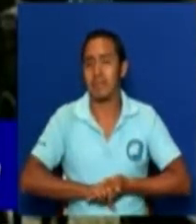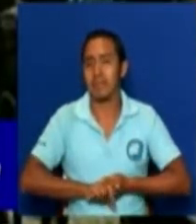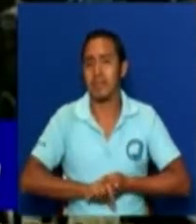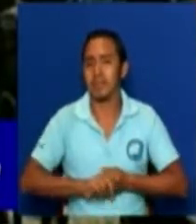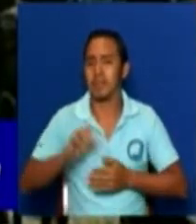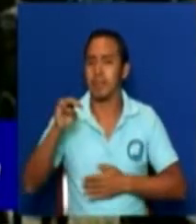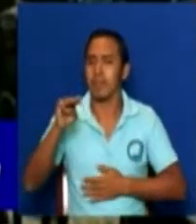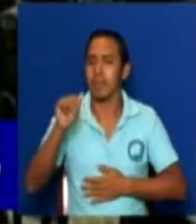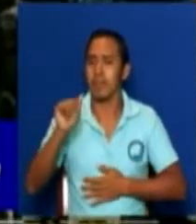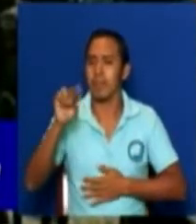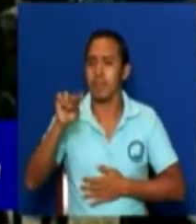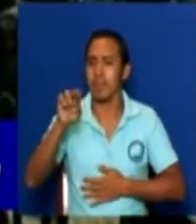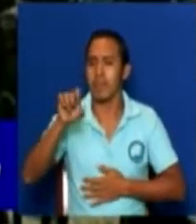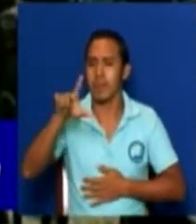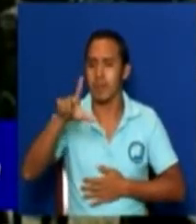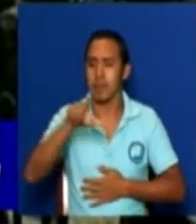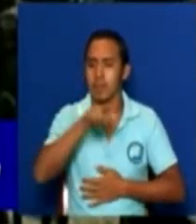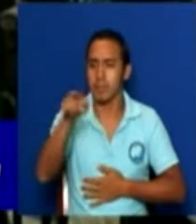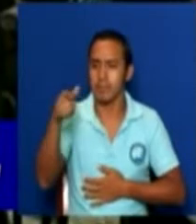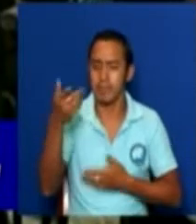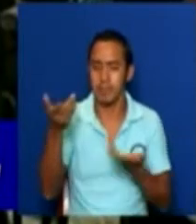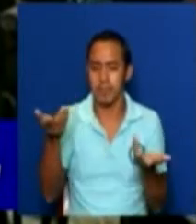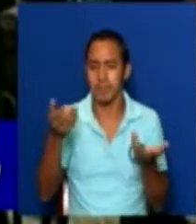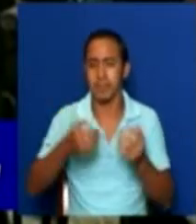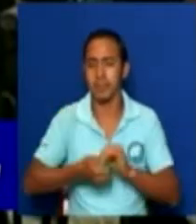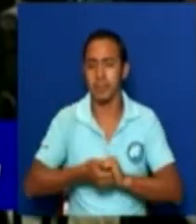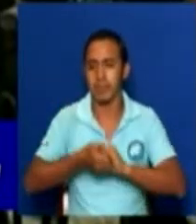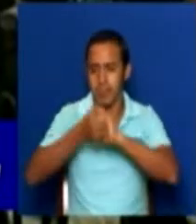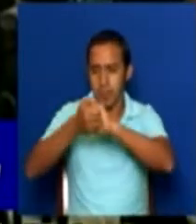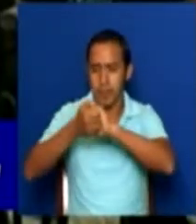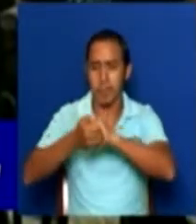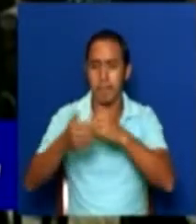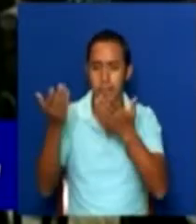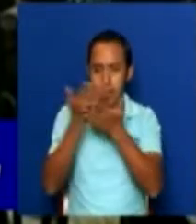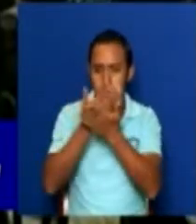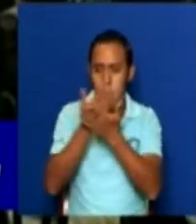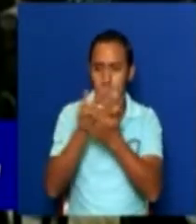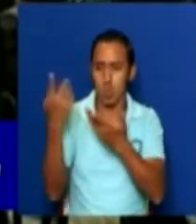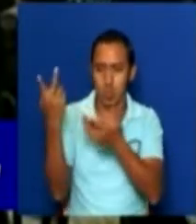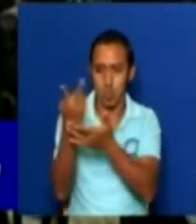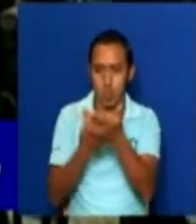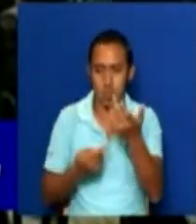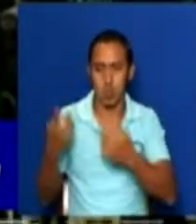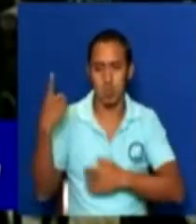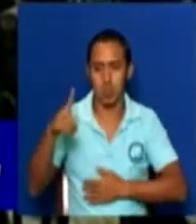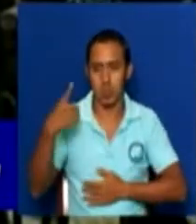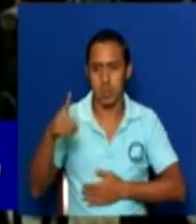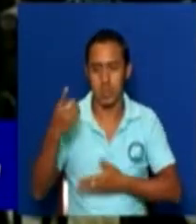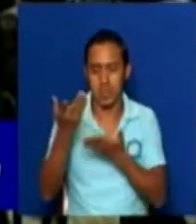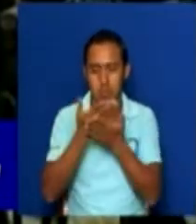Manuel, compañero, que estudiamos Derecho juntos,